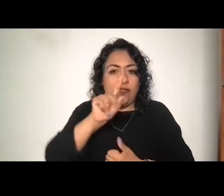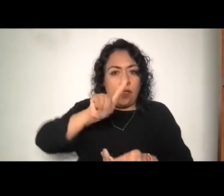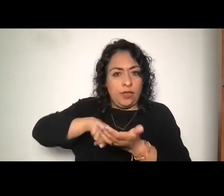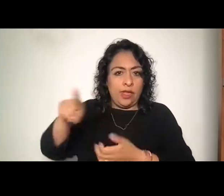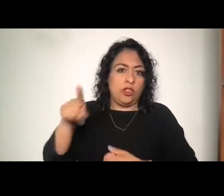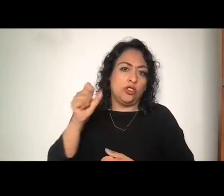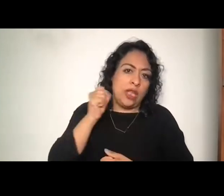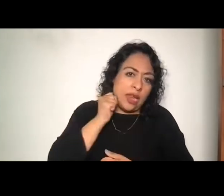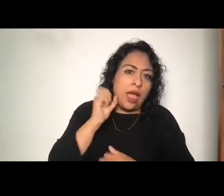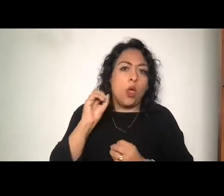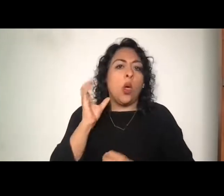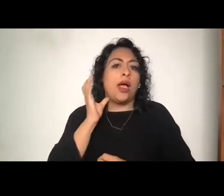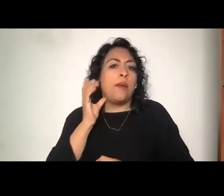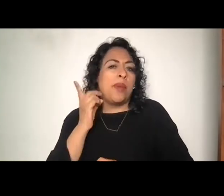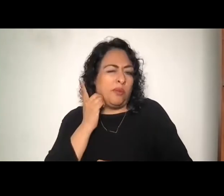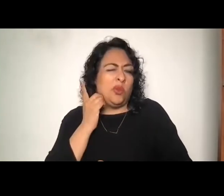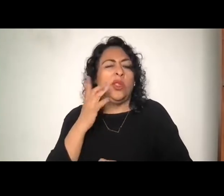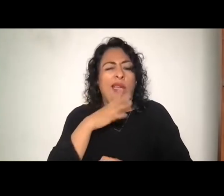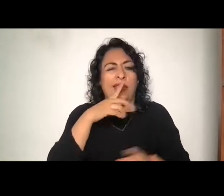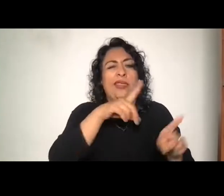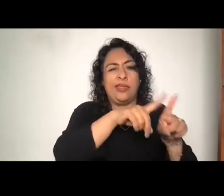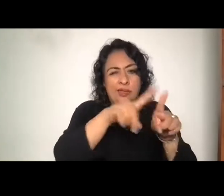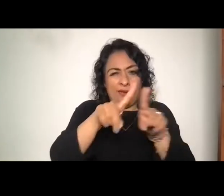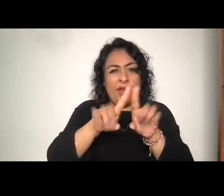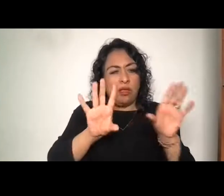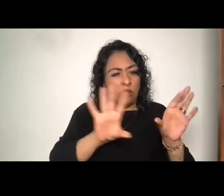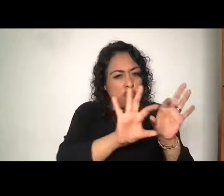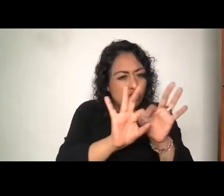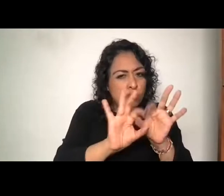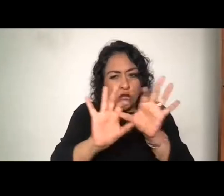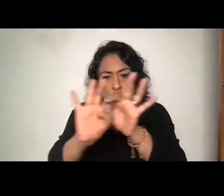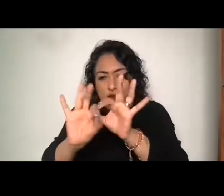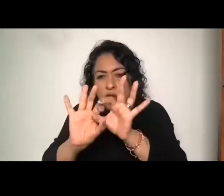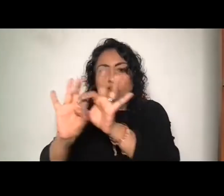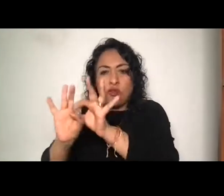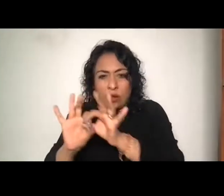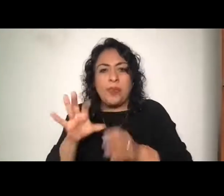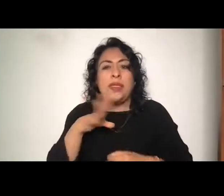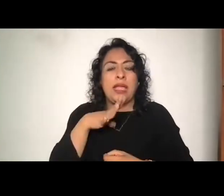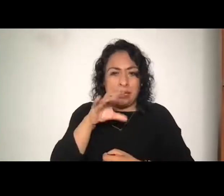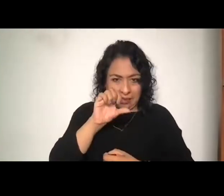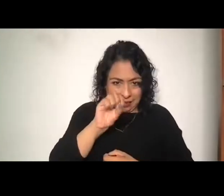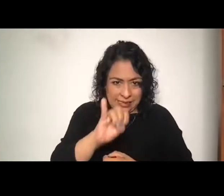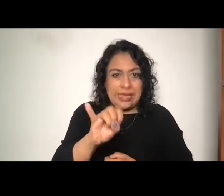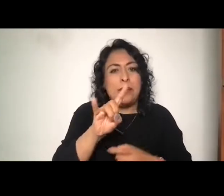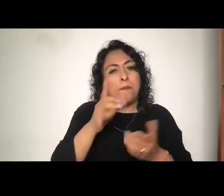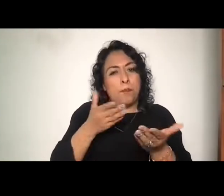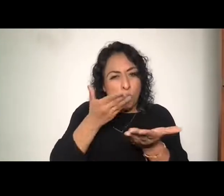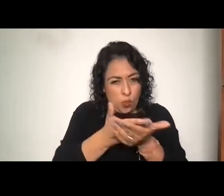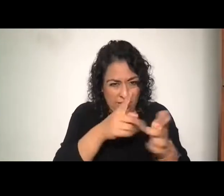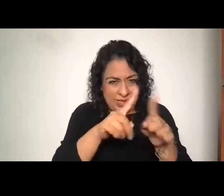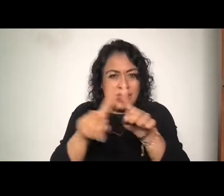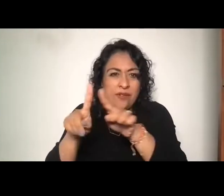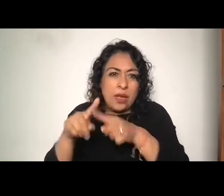Cámara de Diputados. Hay distintas coaliciones, eso sí, hay distintas propuestas de